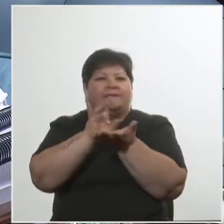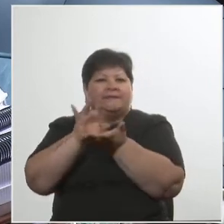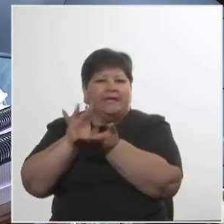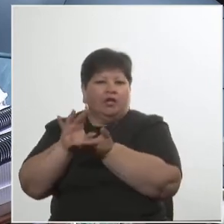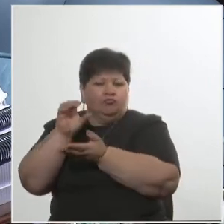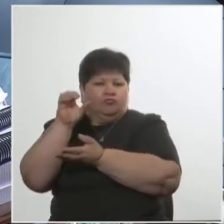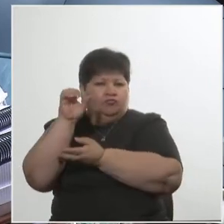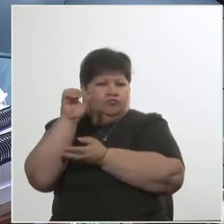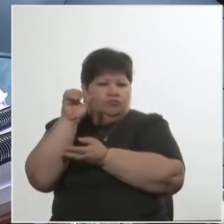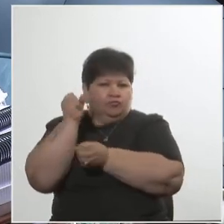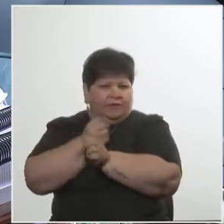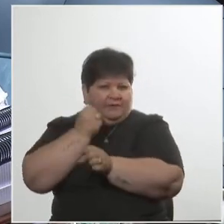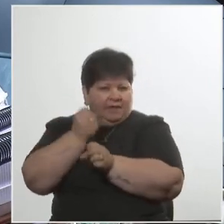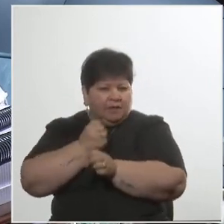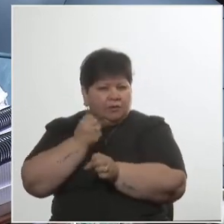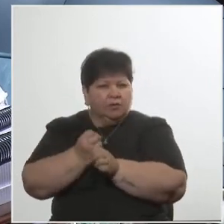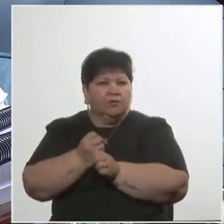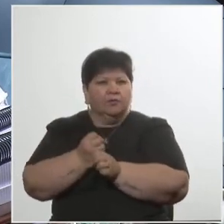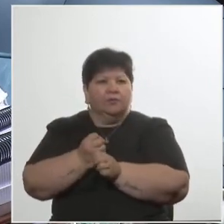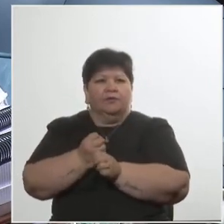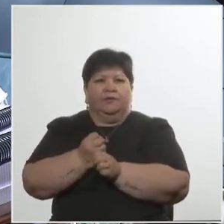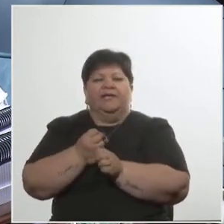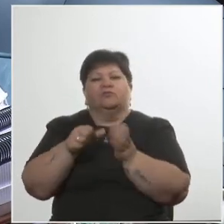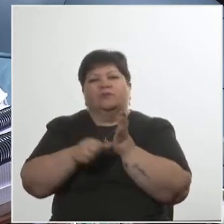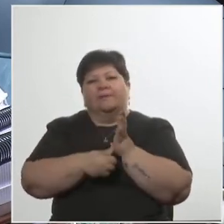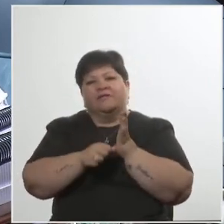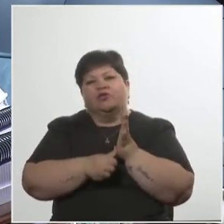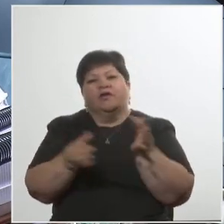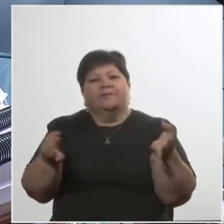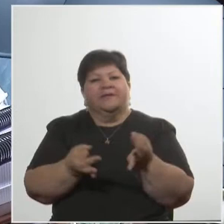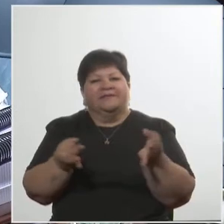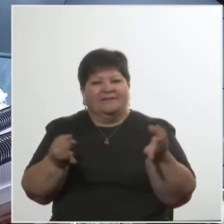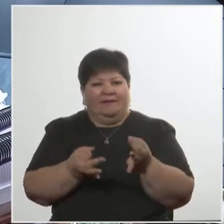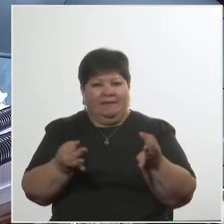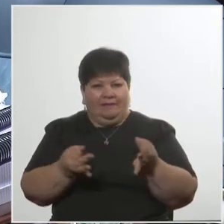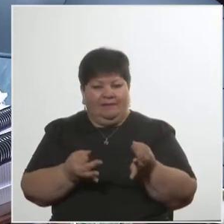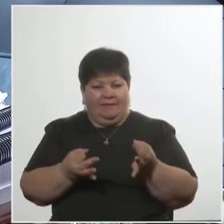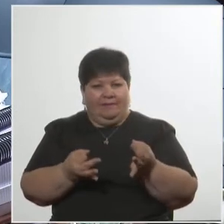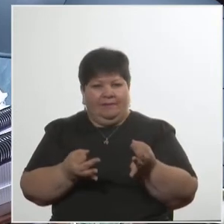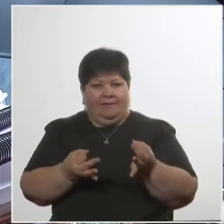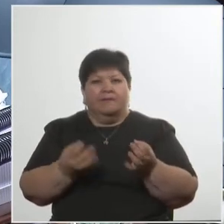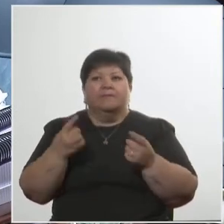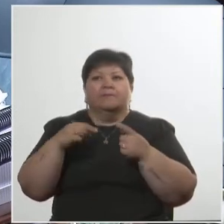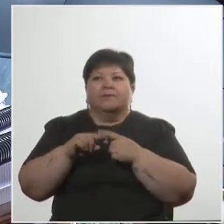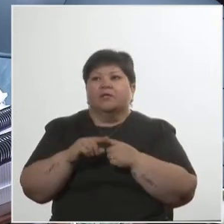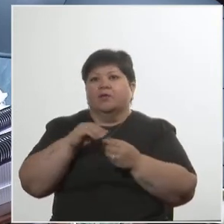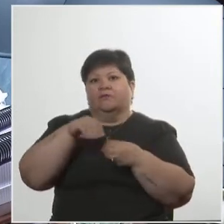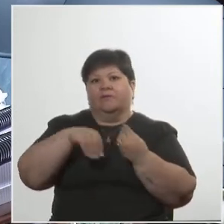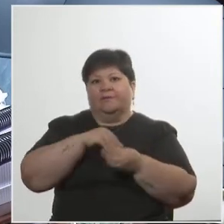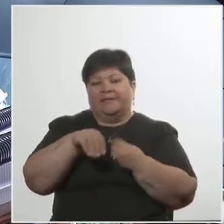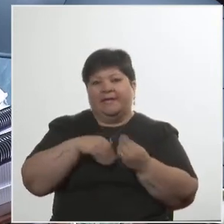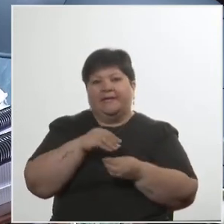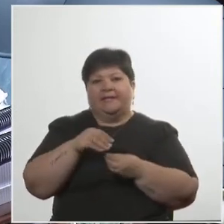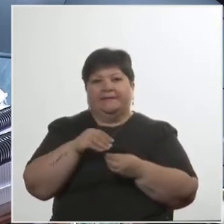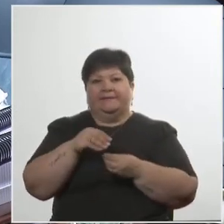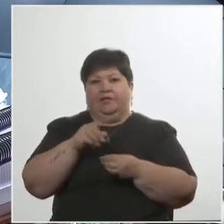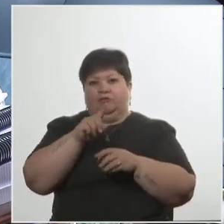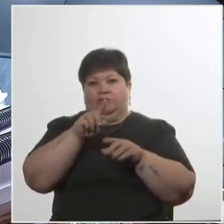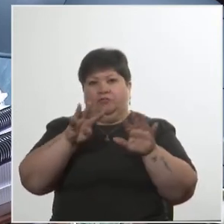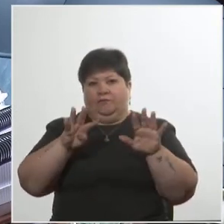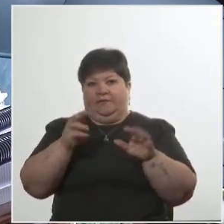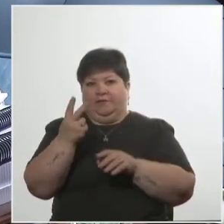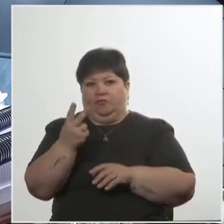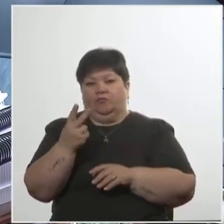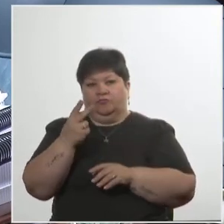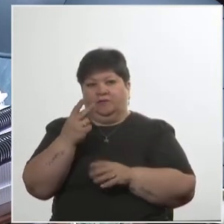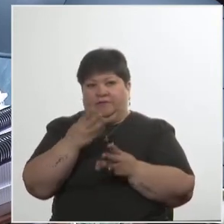lo que se llama verdad el beneficio de la pensión especial reparatoria pero a los familiares de los 192